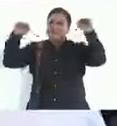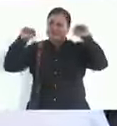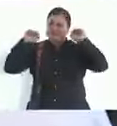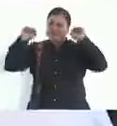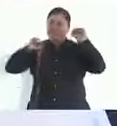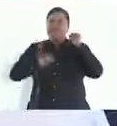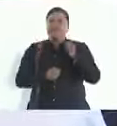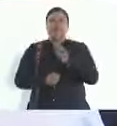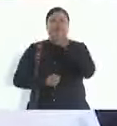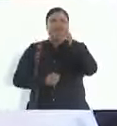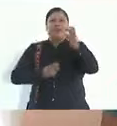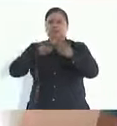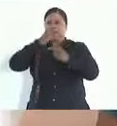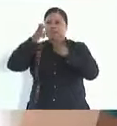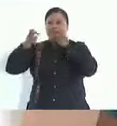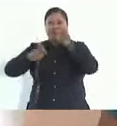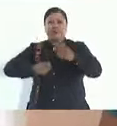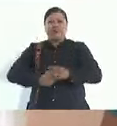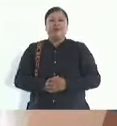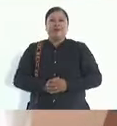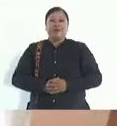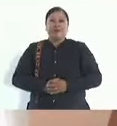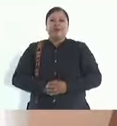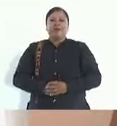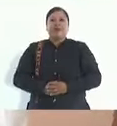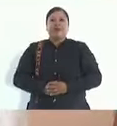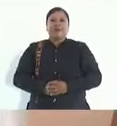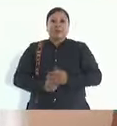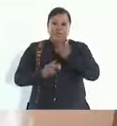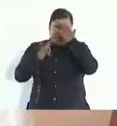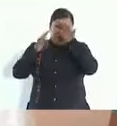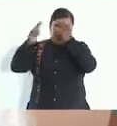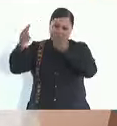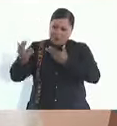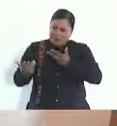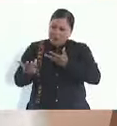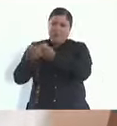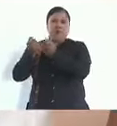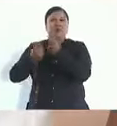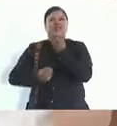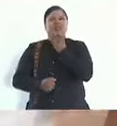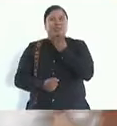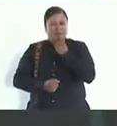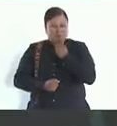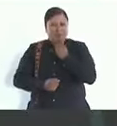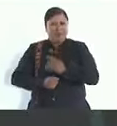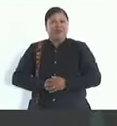Estar con Obrador es un honor. Estar con Obrador,